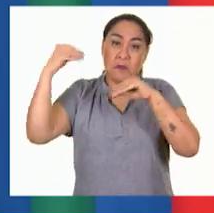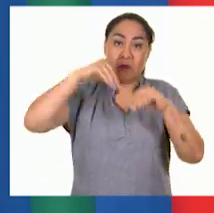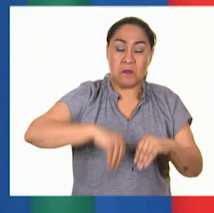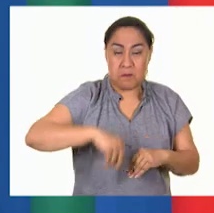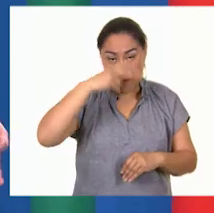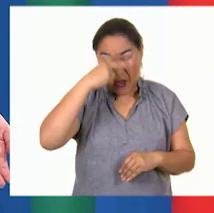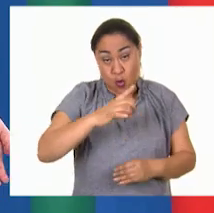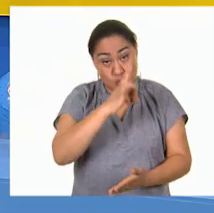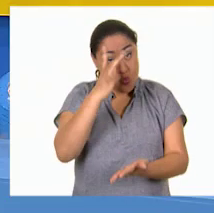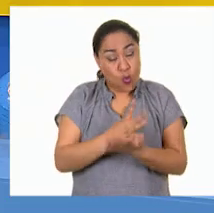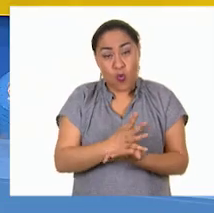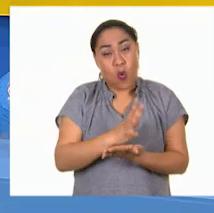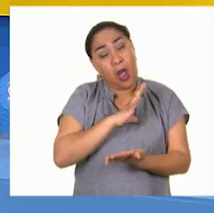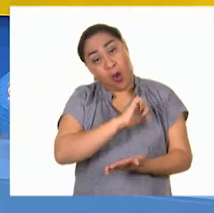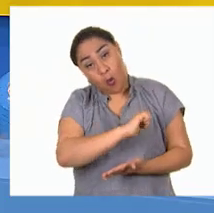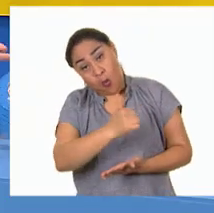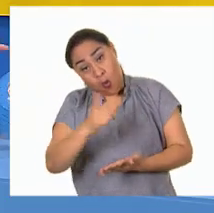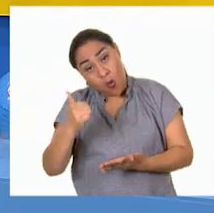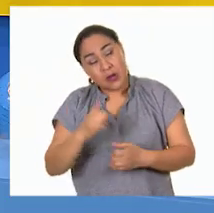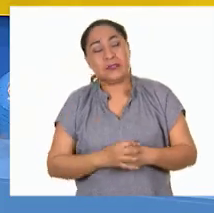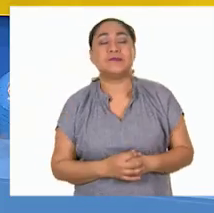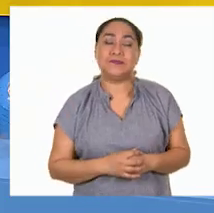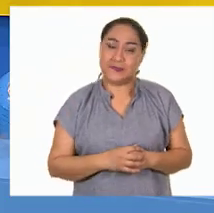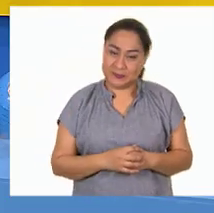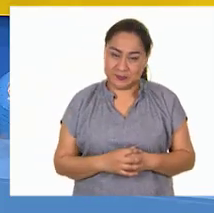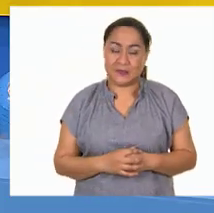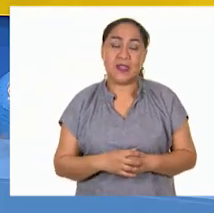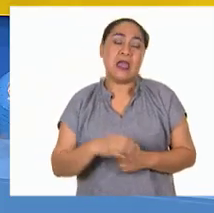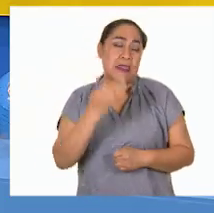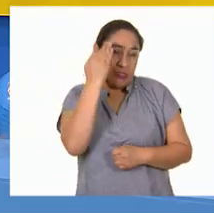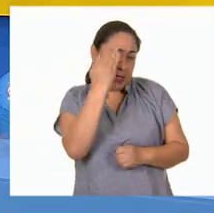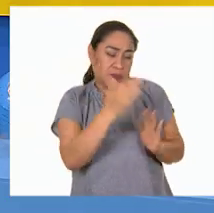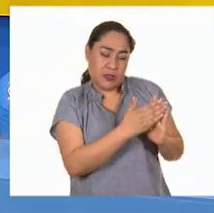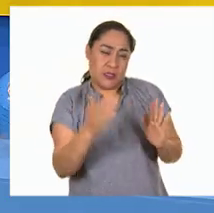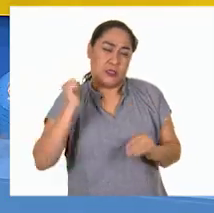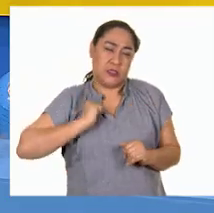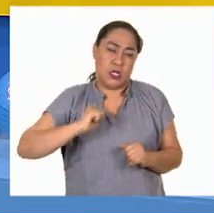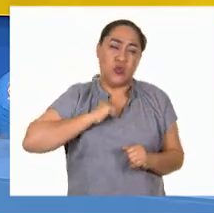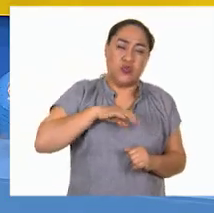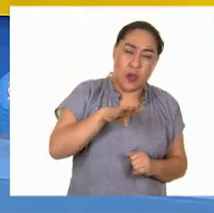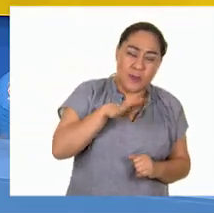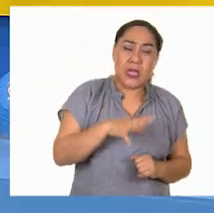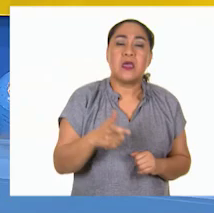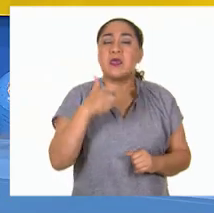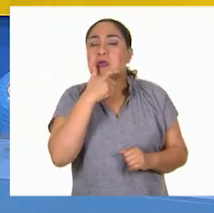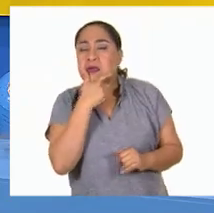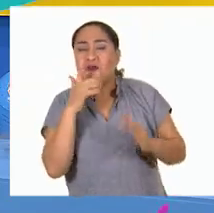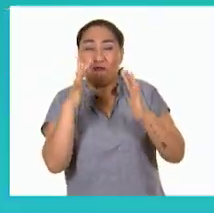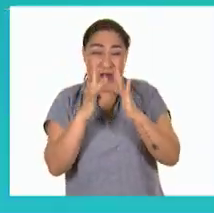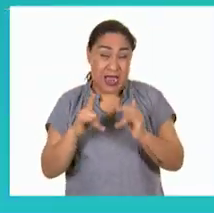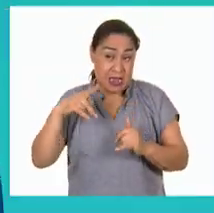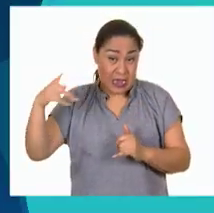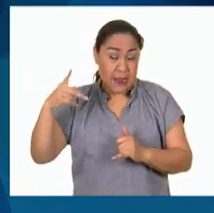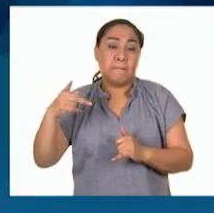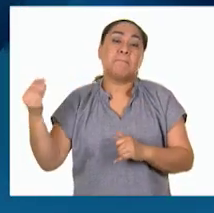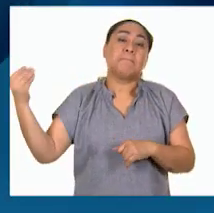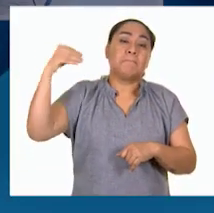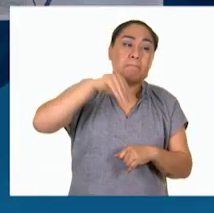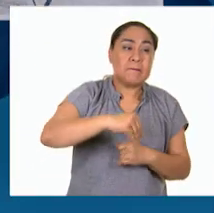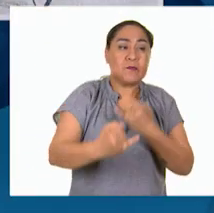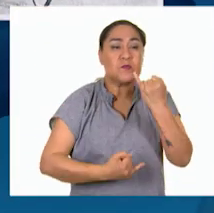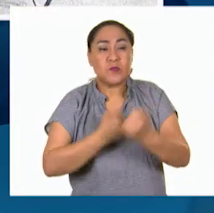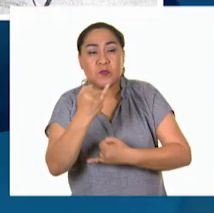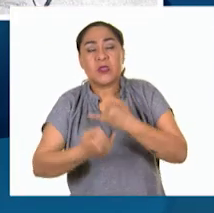país en aquella época? No, durante el siglo XIX, por ingleses y franceses llegaron otros deportes como el cricket,